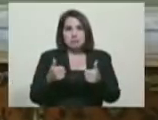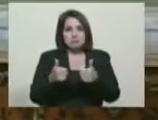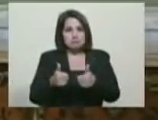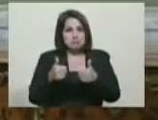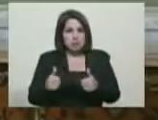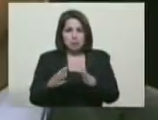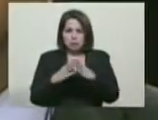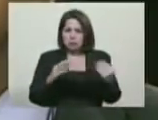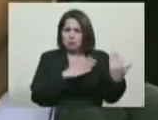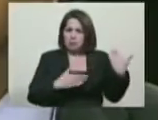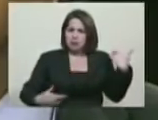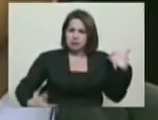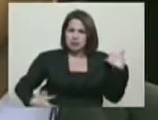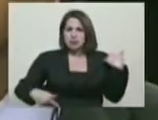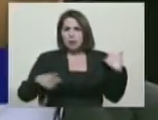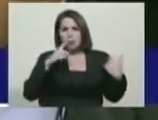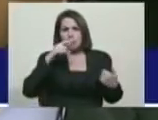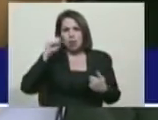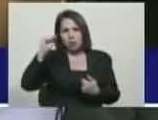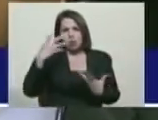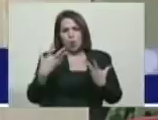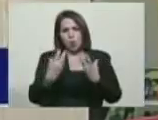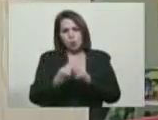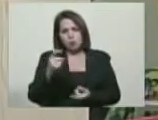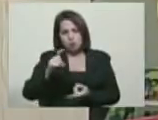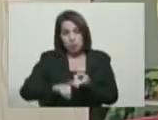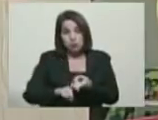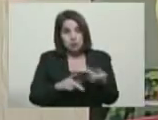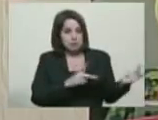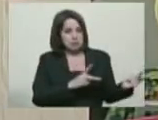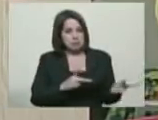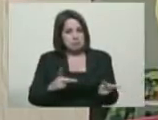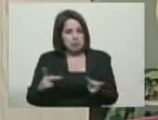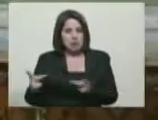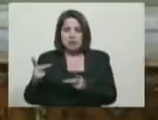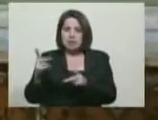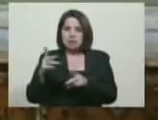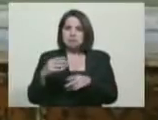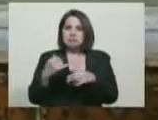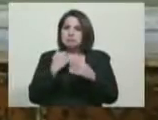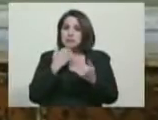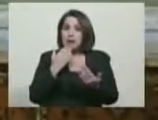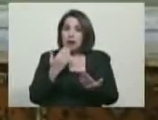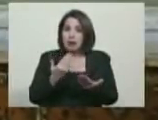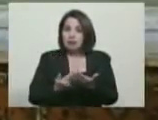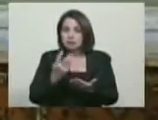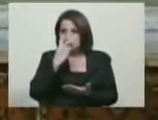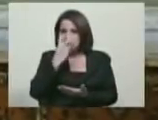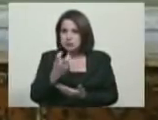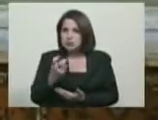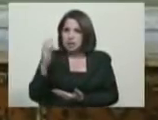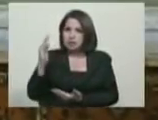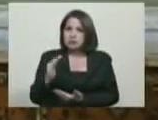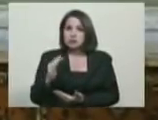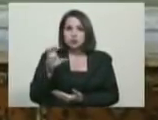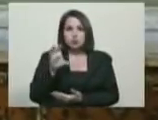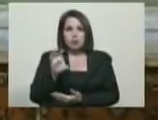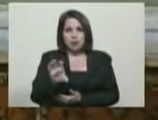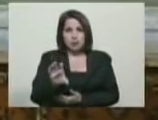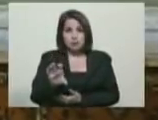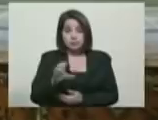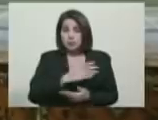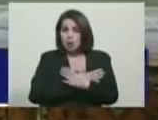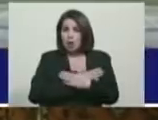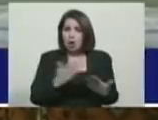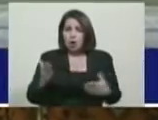presidente Maduro y su querida esposa. Para mí es un gran honor visitar su país y es una gran satisfacción. Esta colaboración Venezuela y